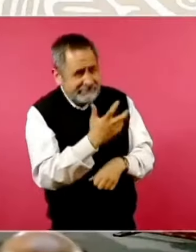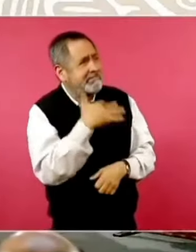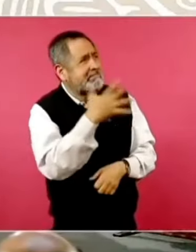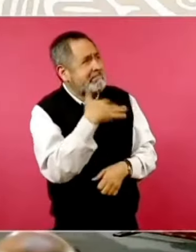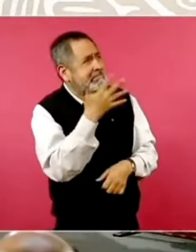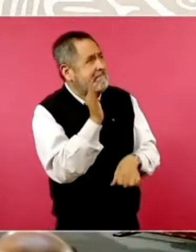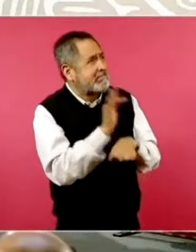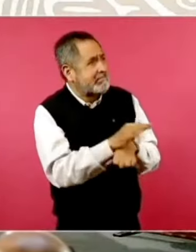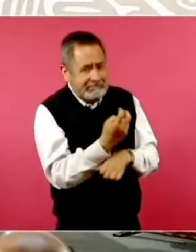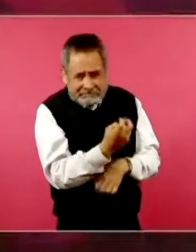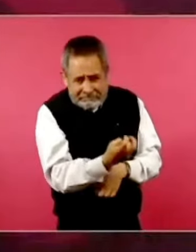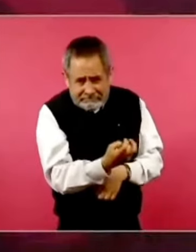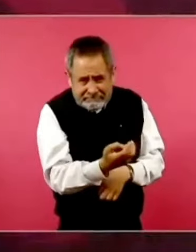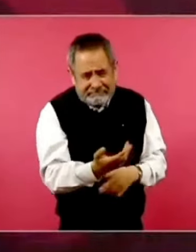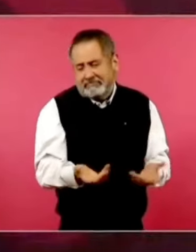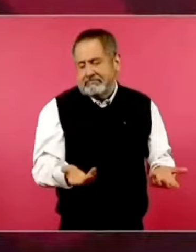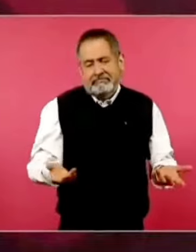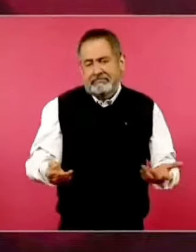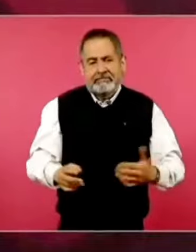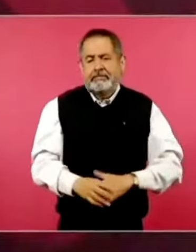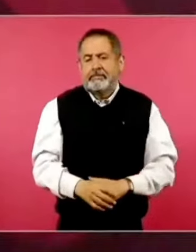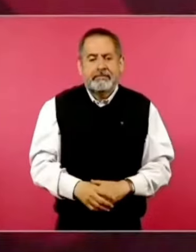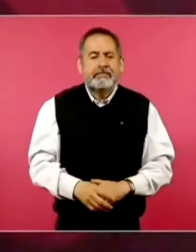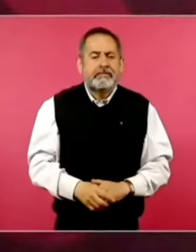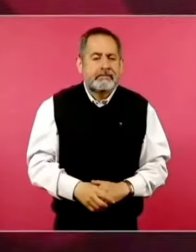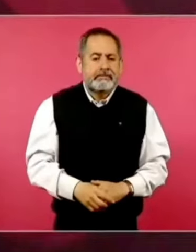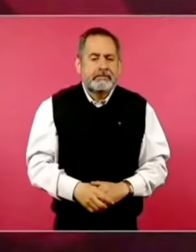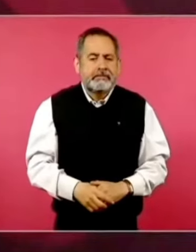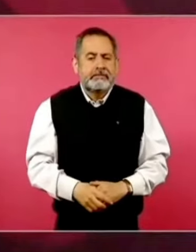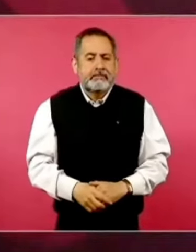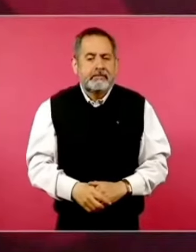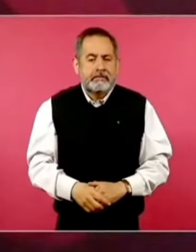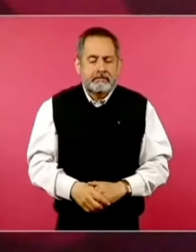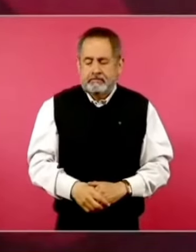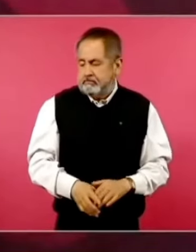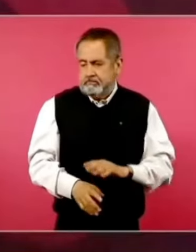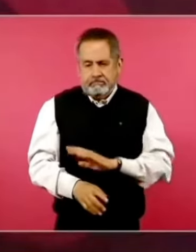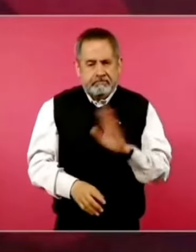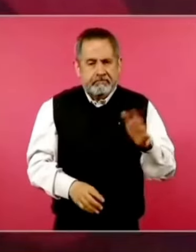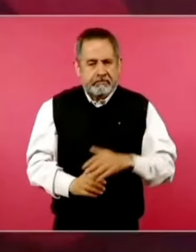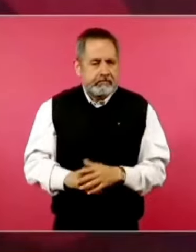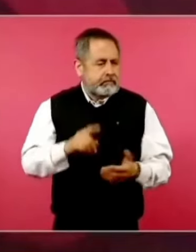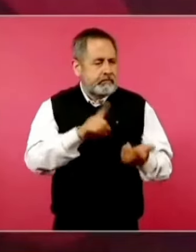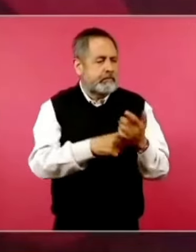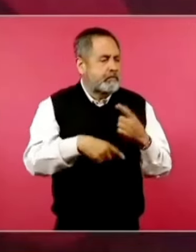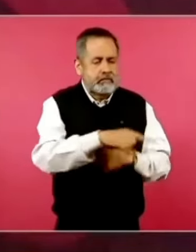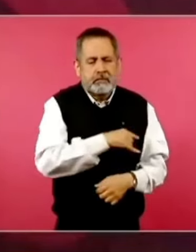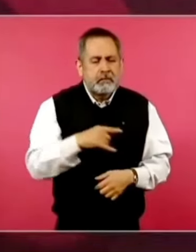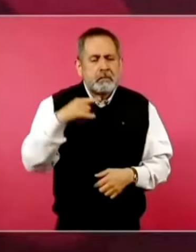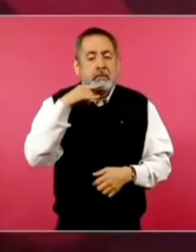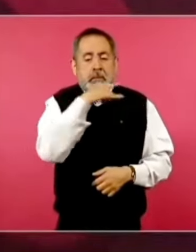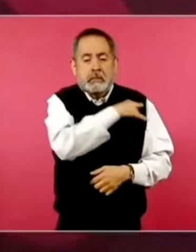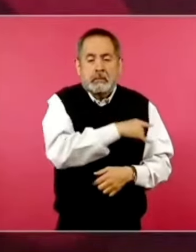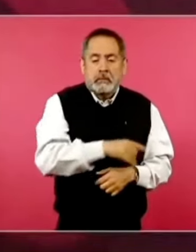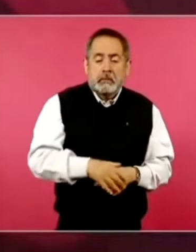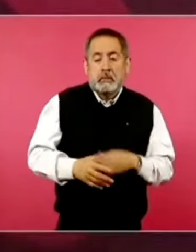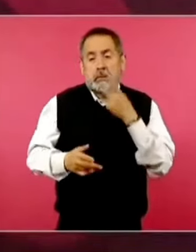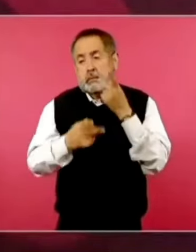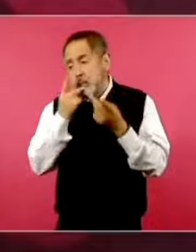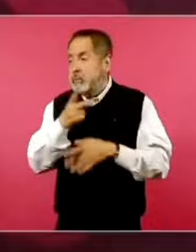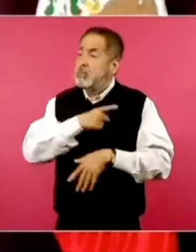eso y este de manera hipócrita no hablando de Estado de